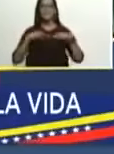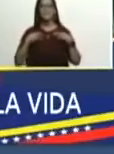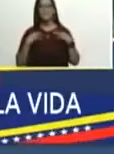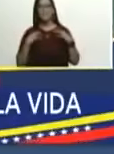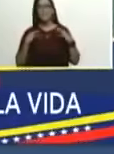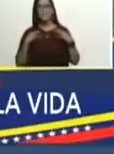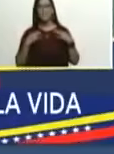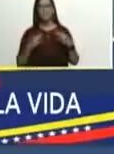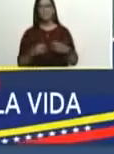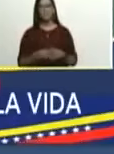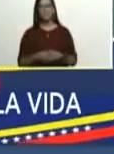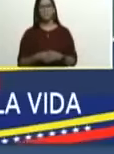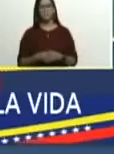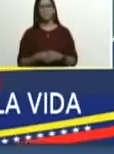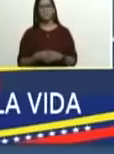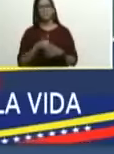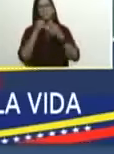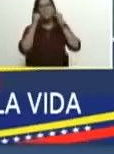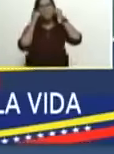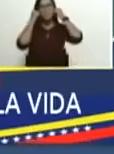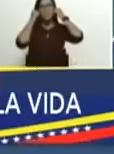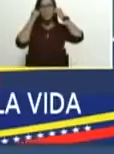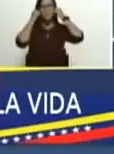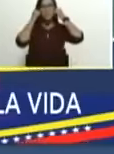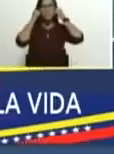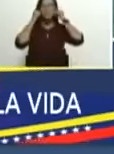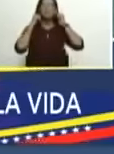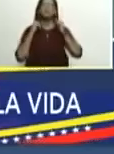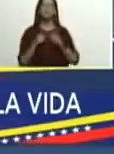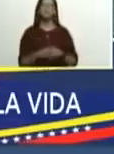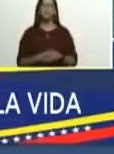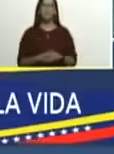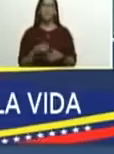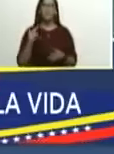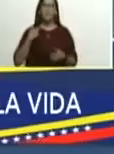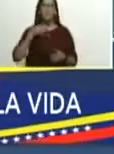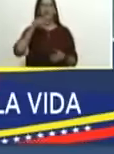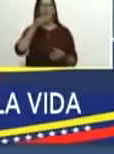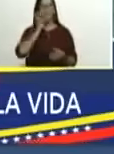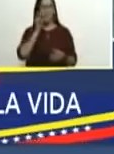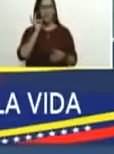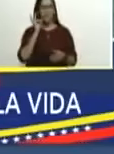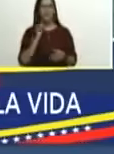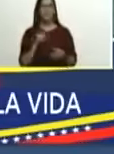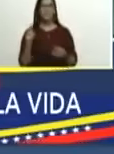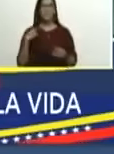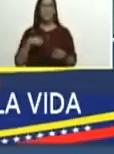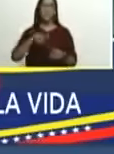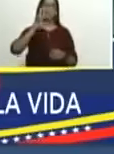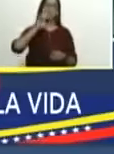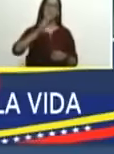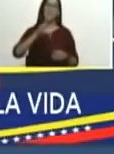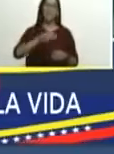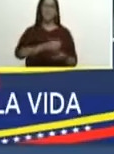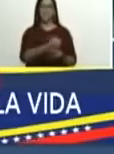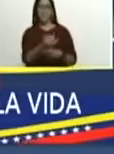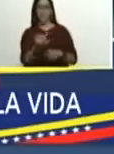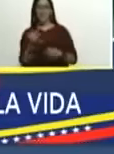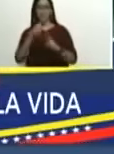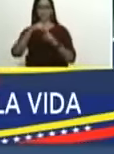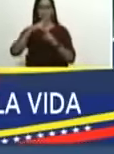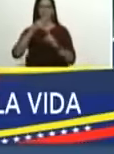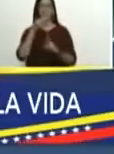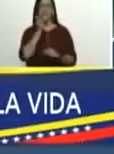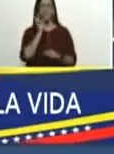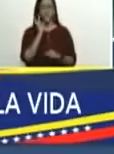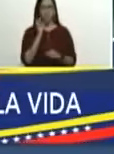tenemos la panela, el café Tucaní, tenemos tres variedades de café que